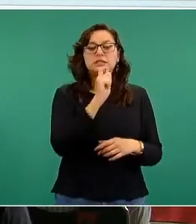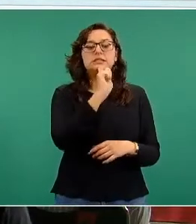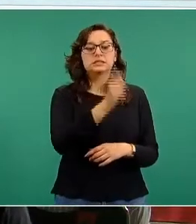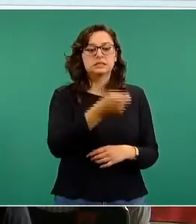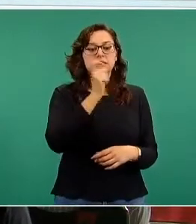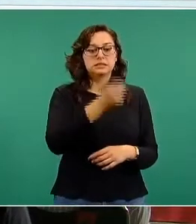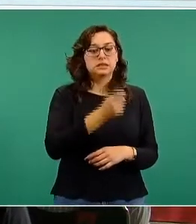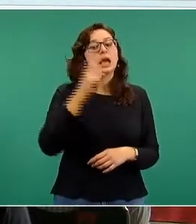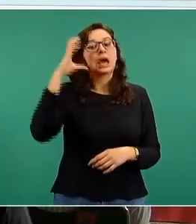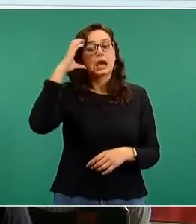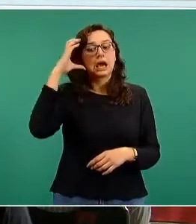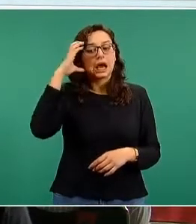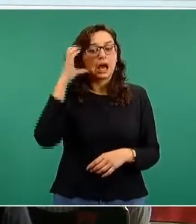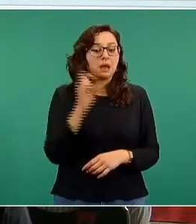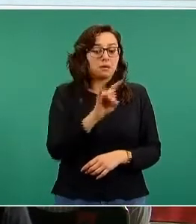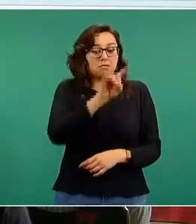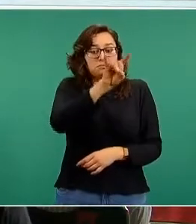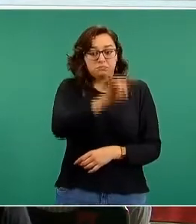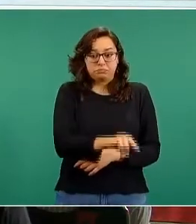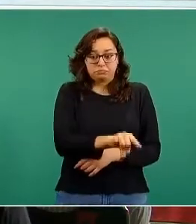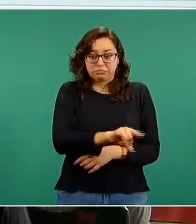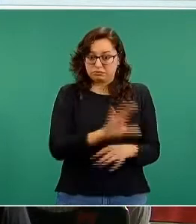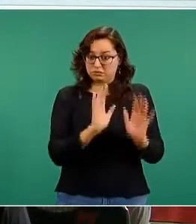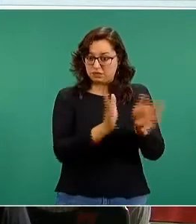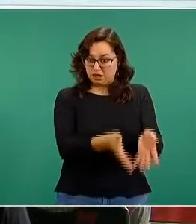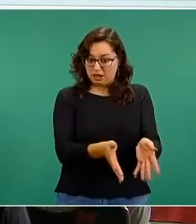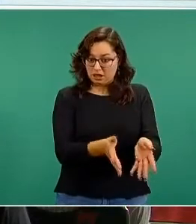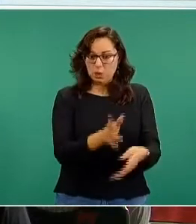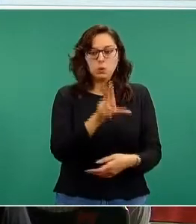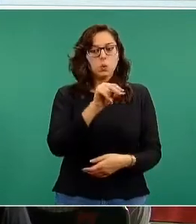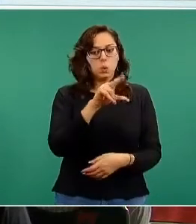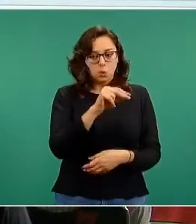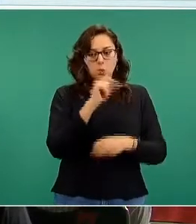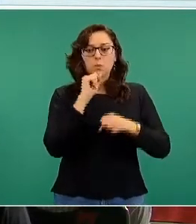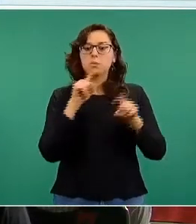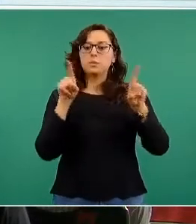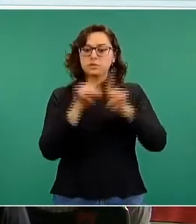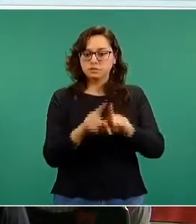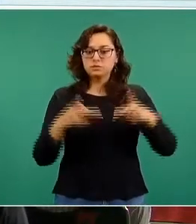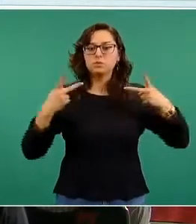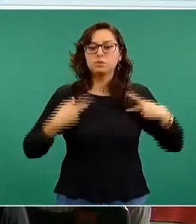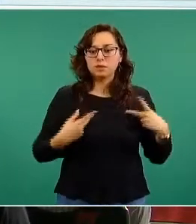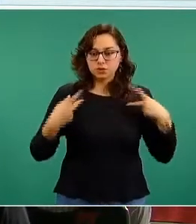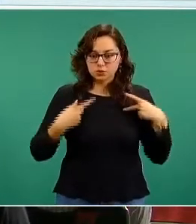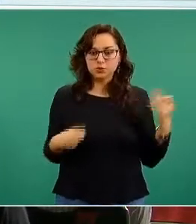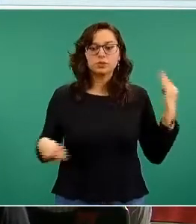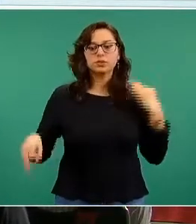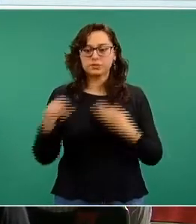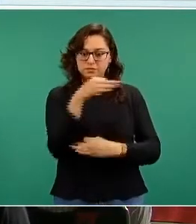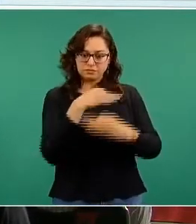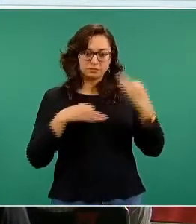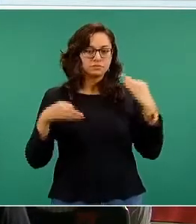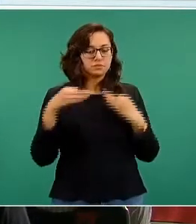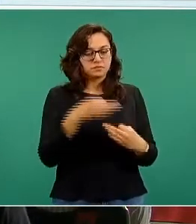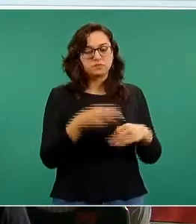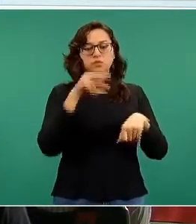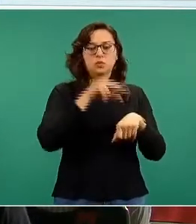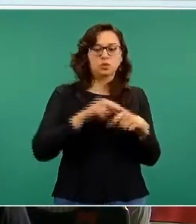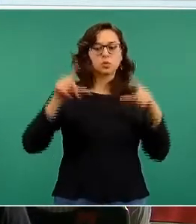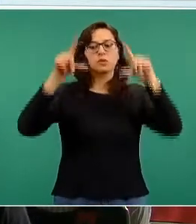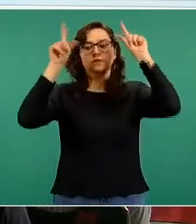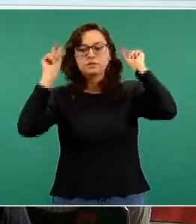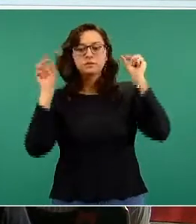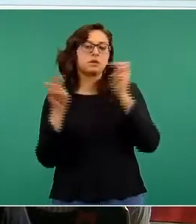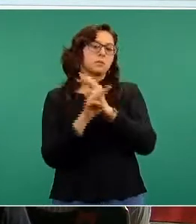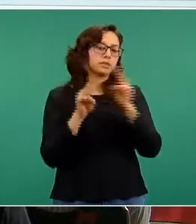cama per se sola, sino también a todo el personal de atención para esa persona, al igual que los